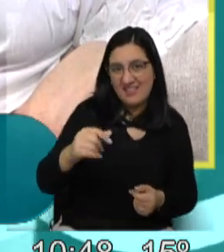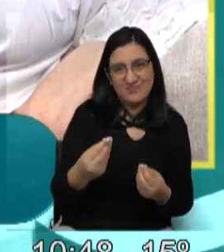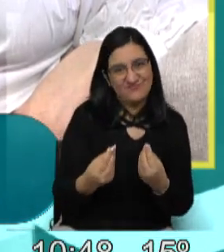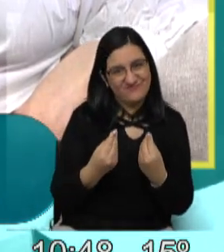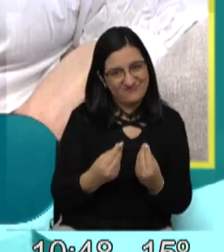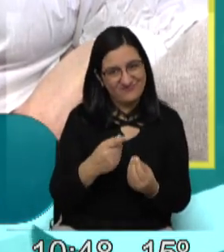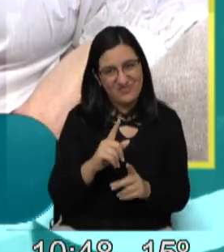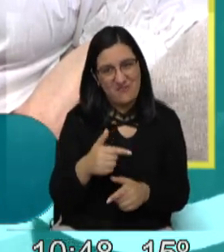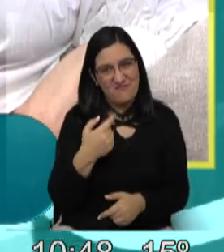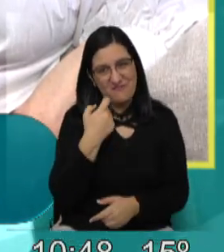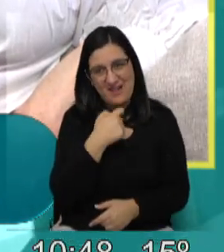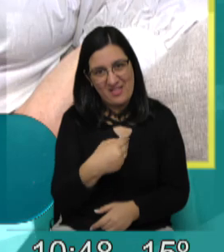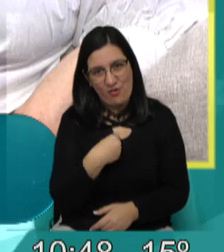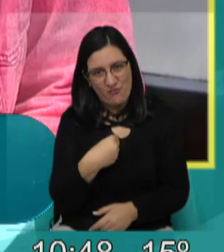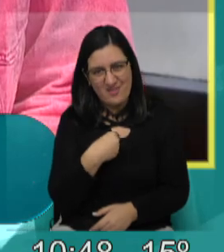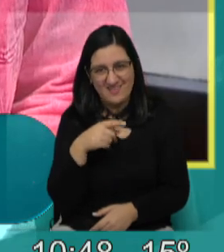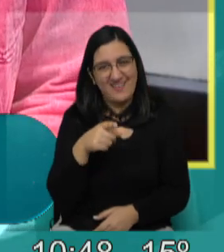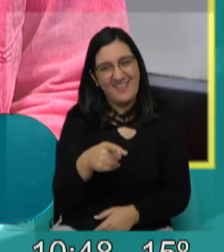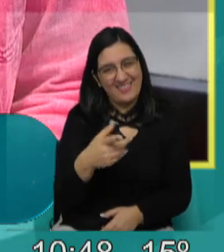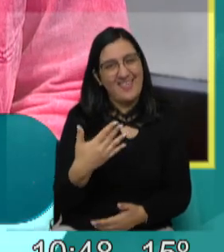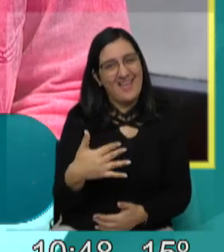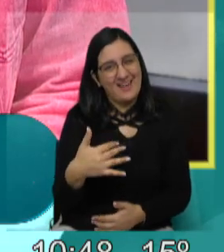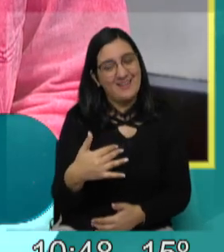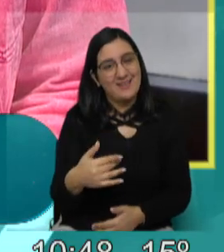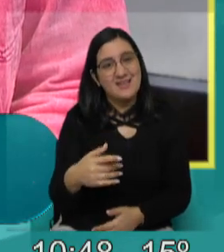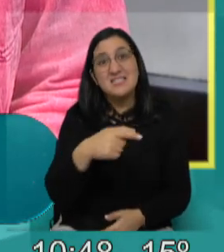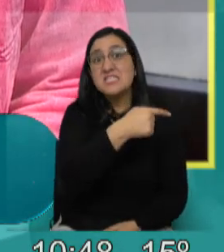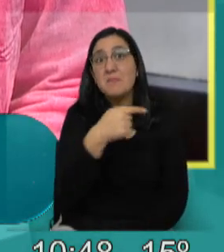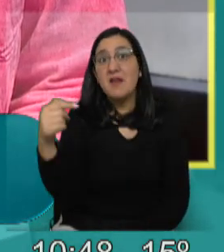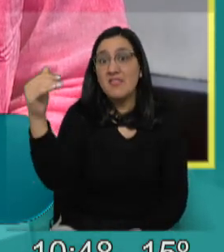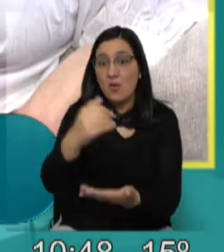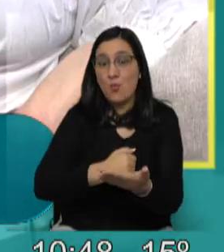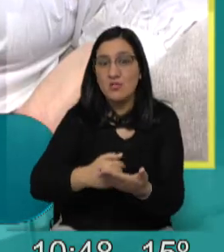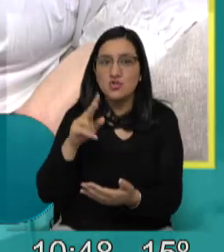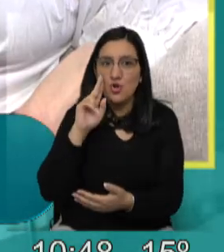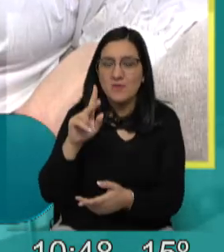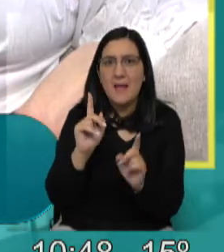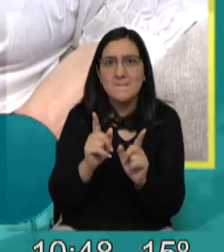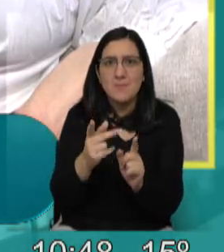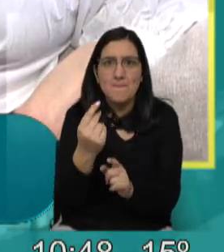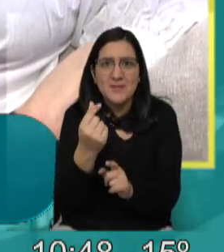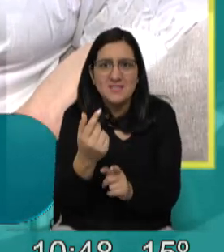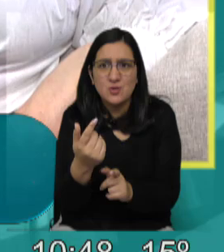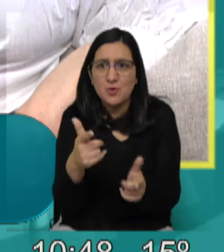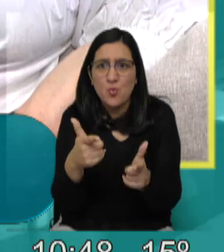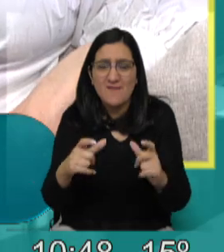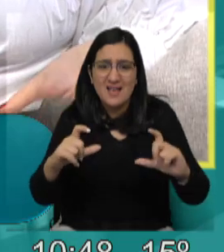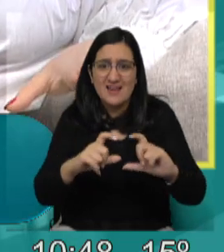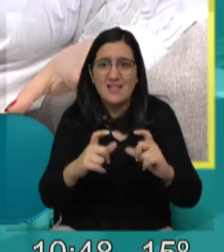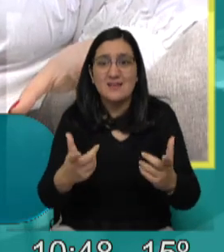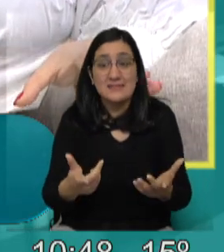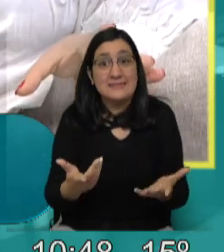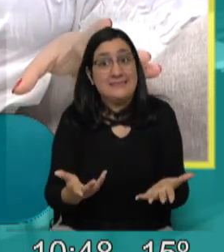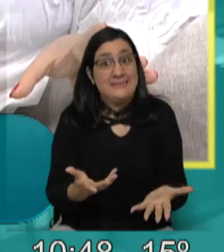hasta desconfío de las liquidaciones. O sea, semana de descuento. Y lo vi hace 2 semanas al mismo precio, pero ahora tiene el cartel nomás. Ese